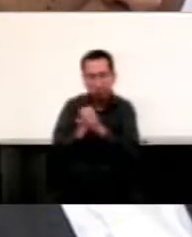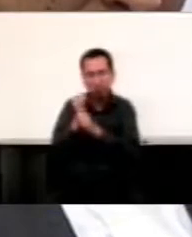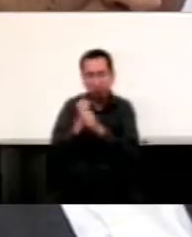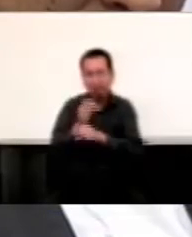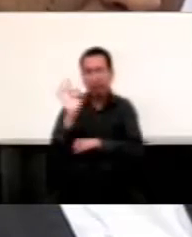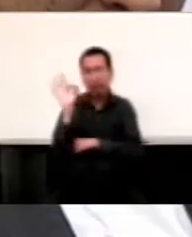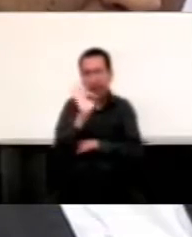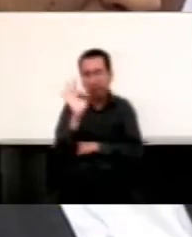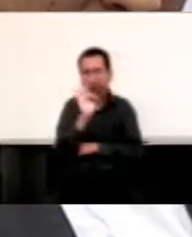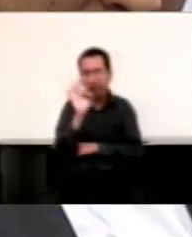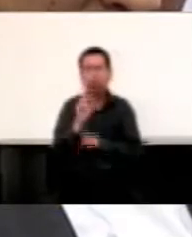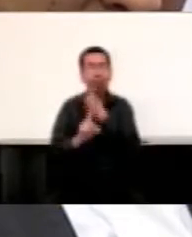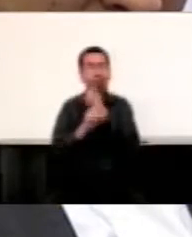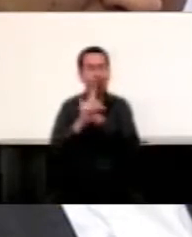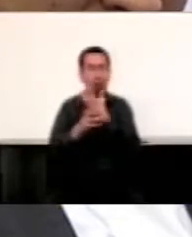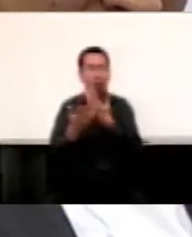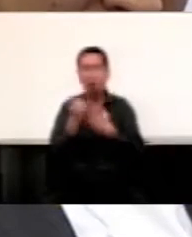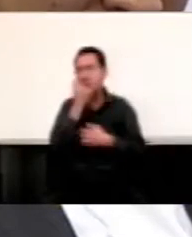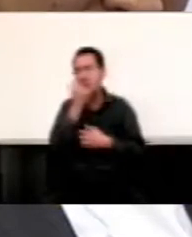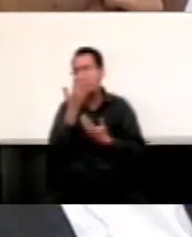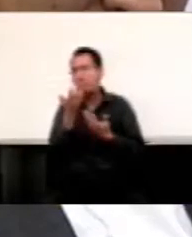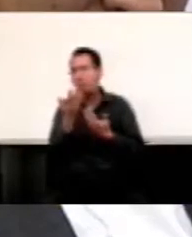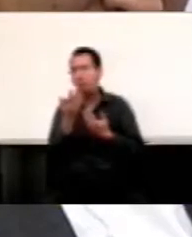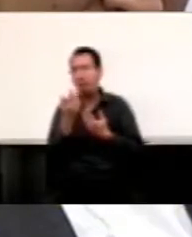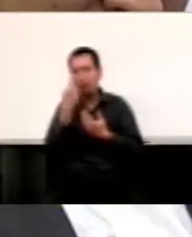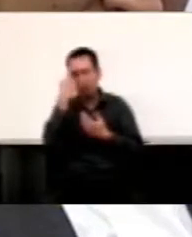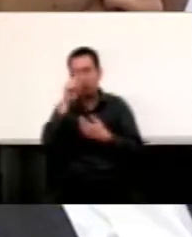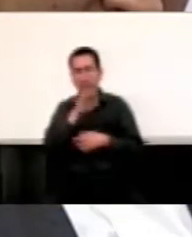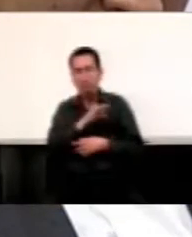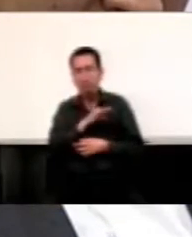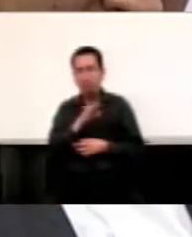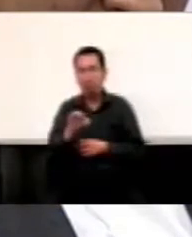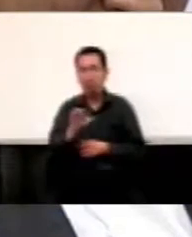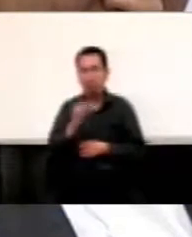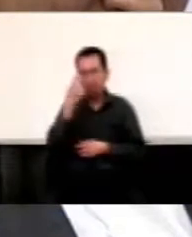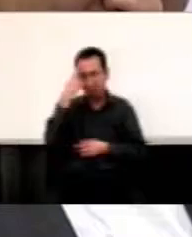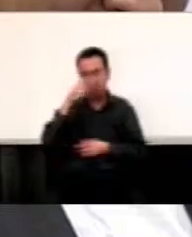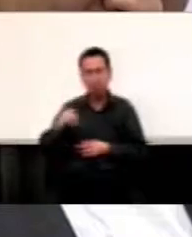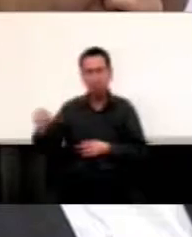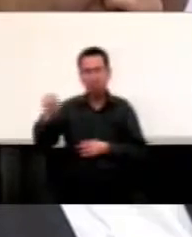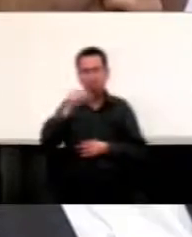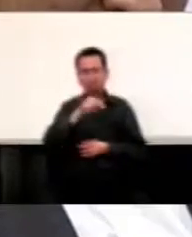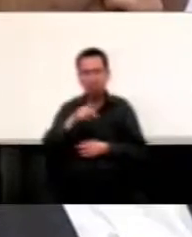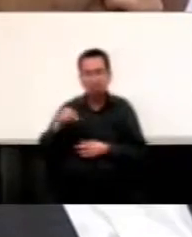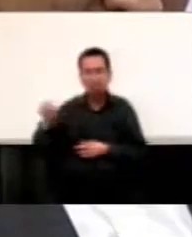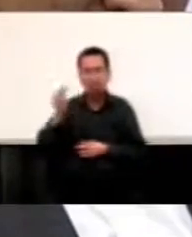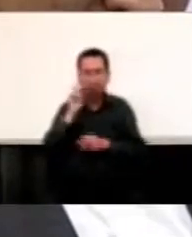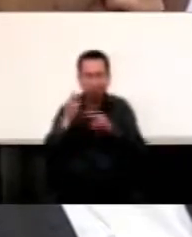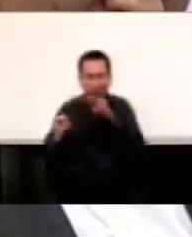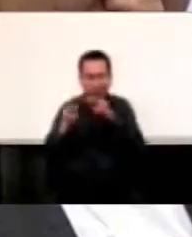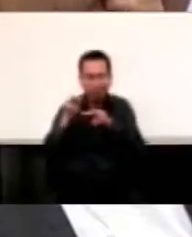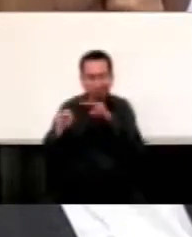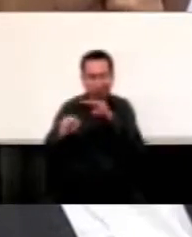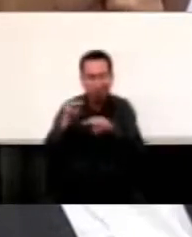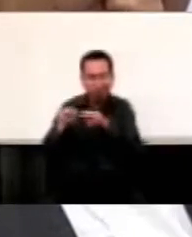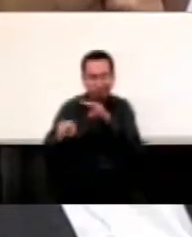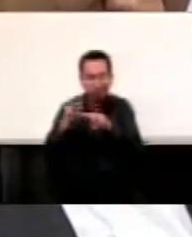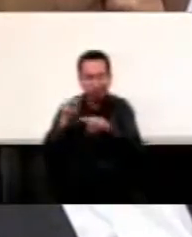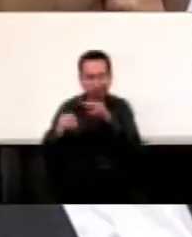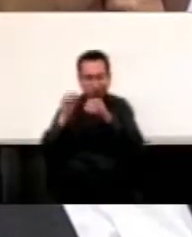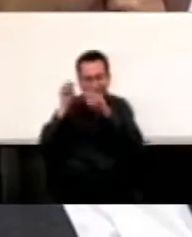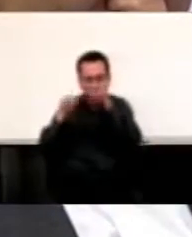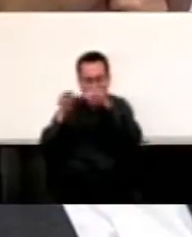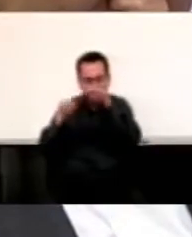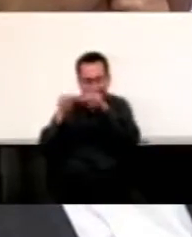posibles alternativas o probabilidades de ocurrencia de un determinado escenario, pero no lo dejan de forma aleatoria este análisis que ellos